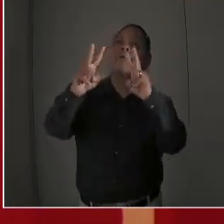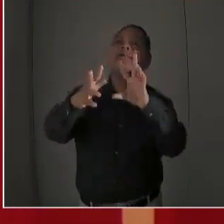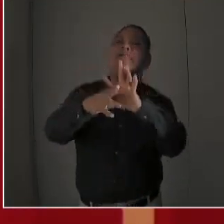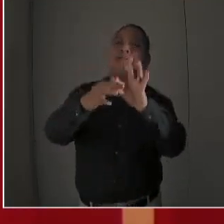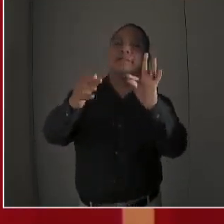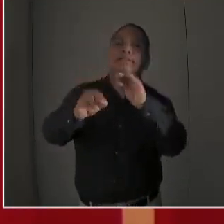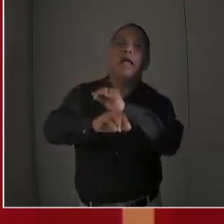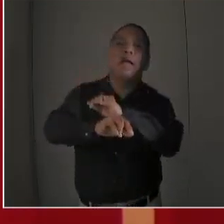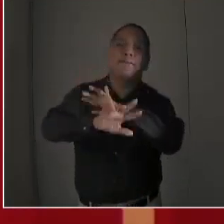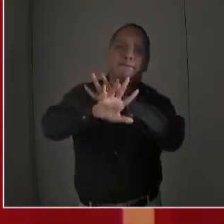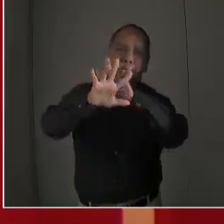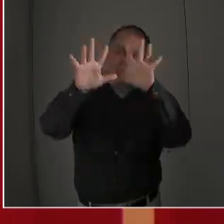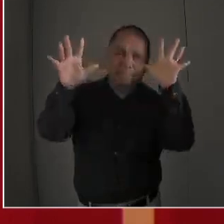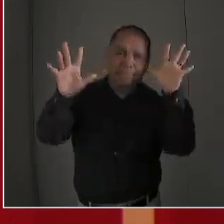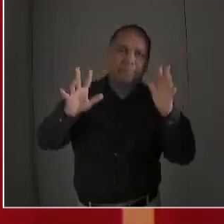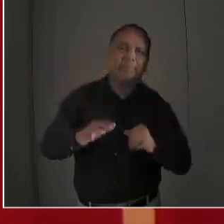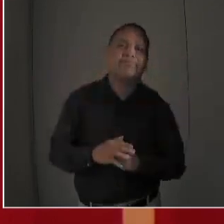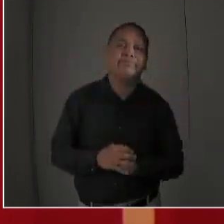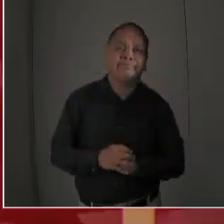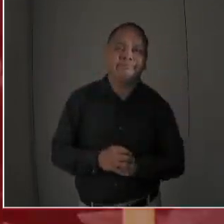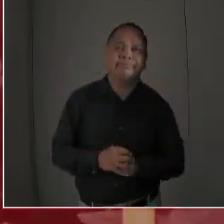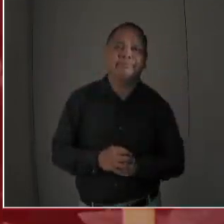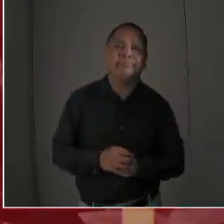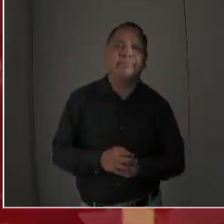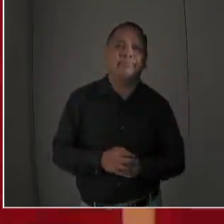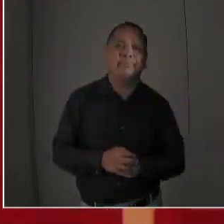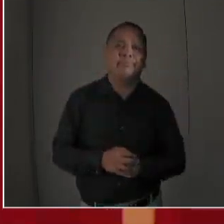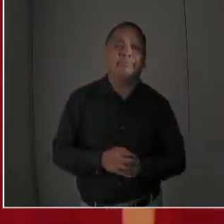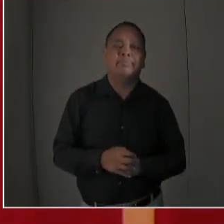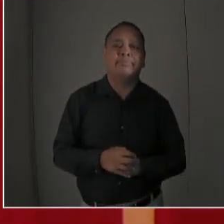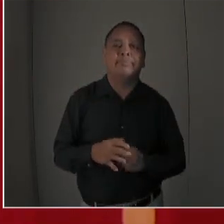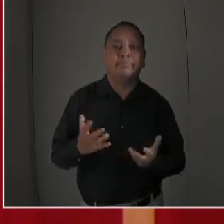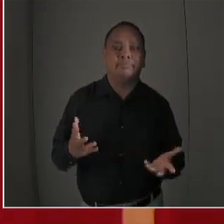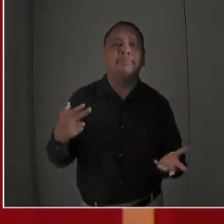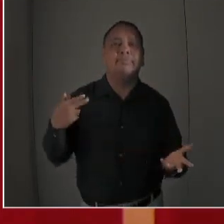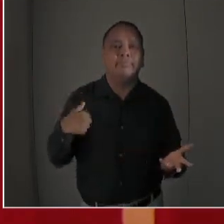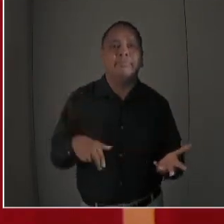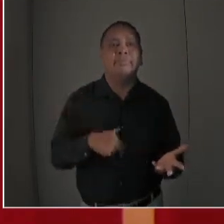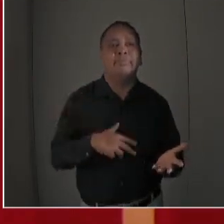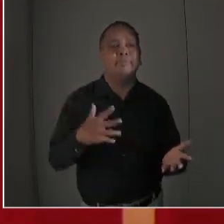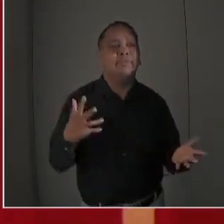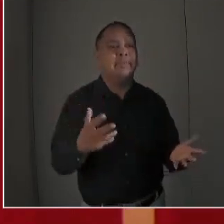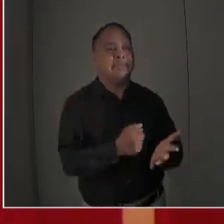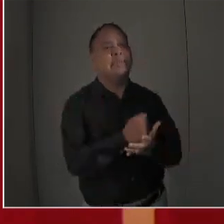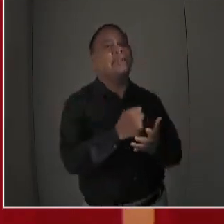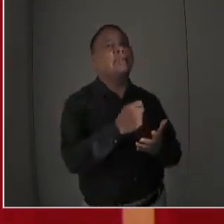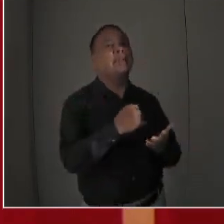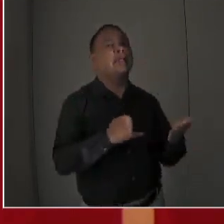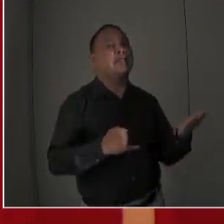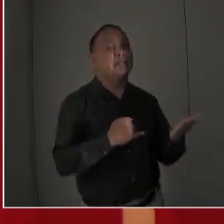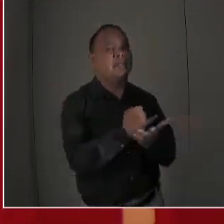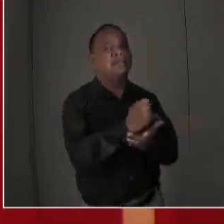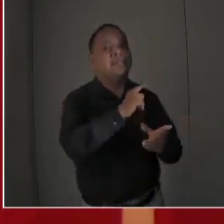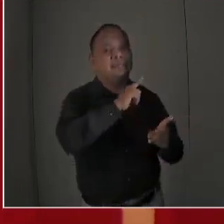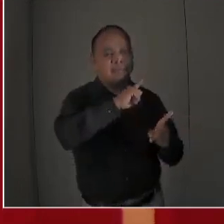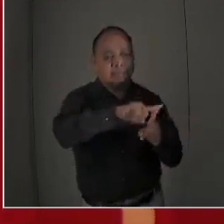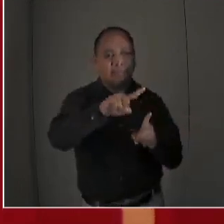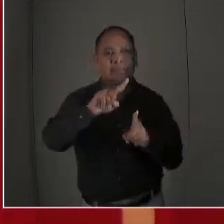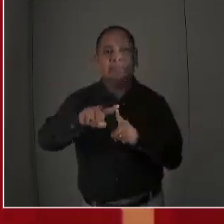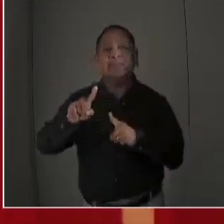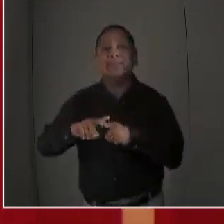que tenemos que estar listos para seguir creciendo, ganando elecciones, pero también